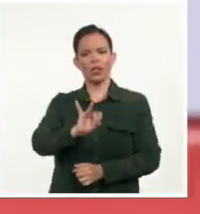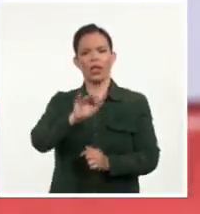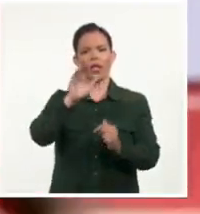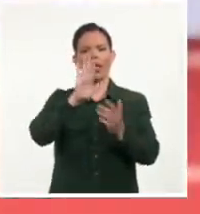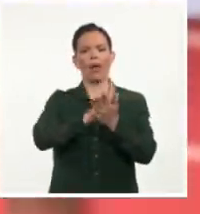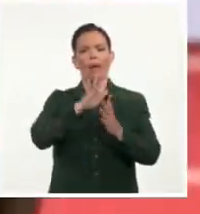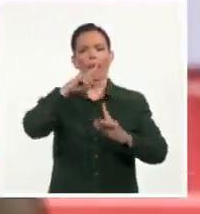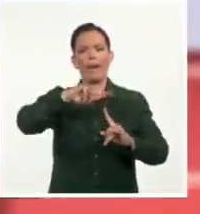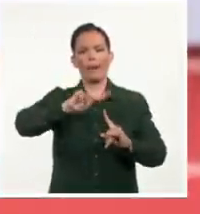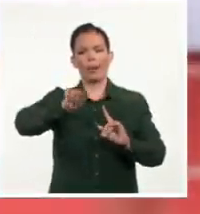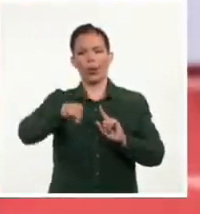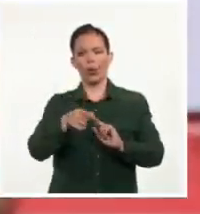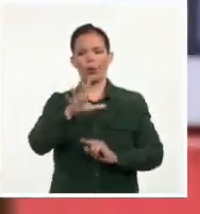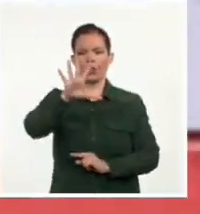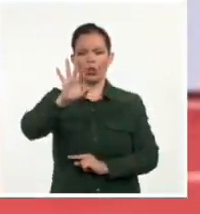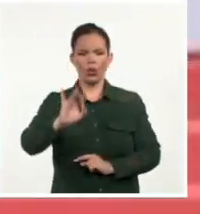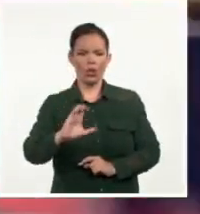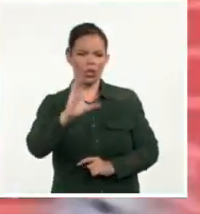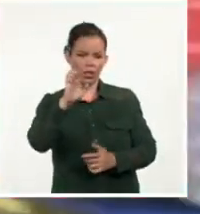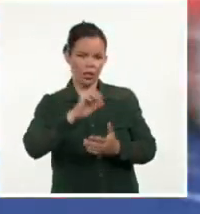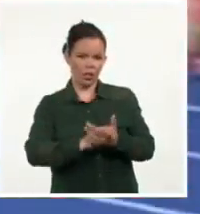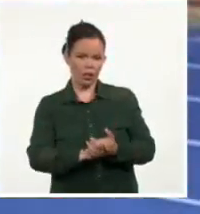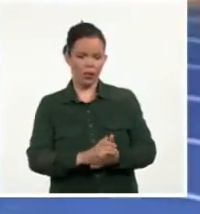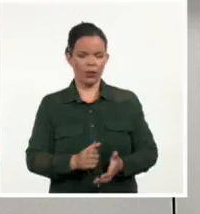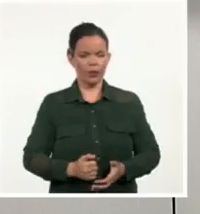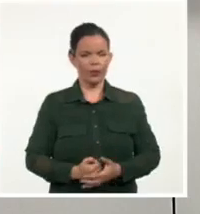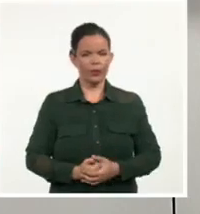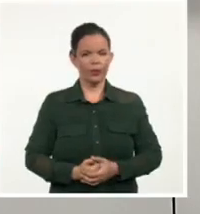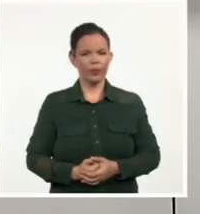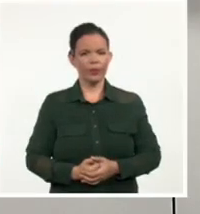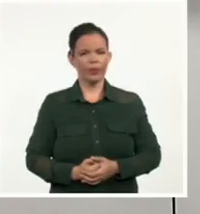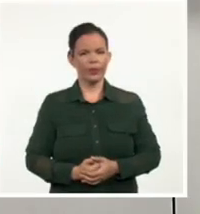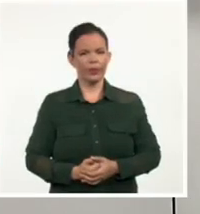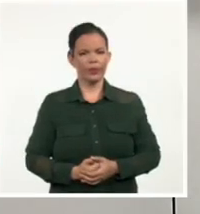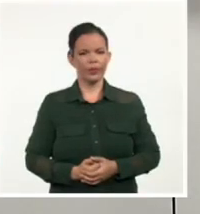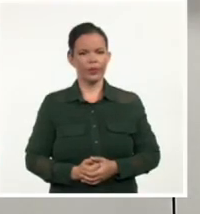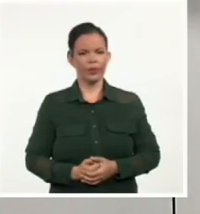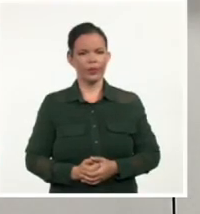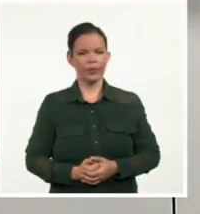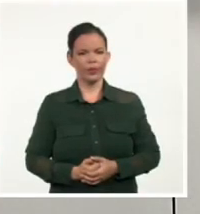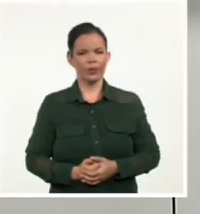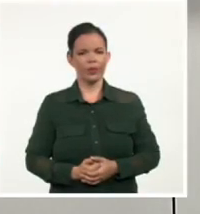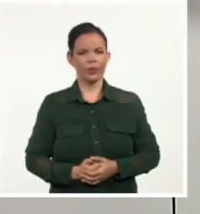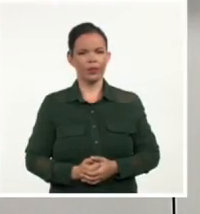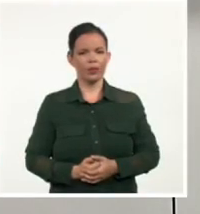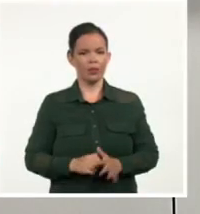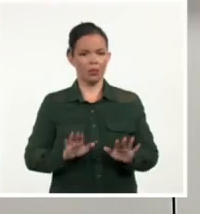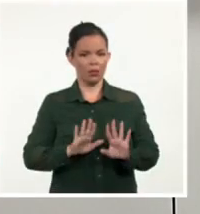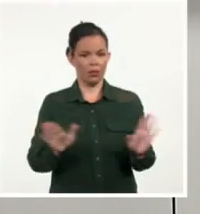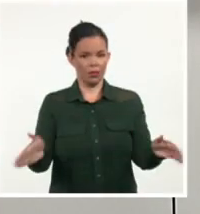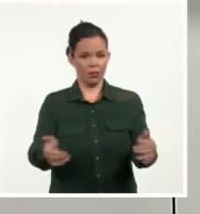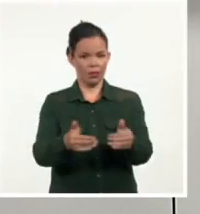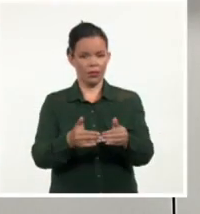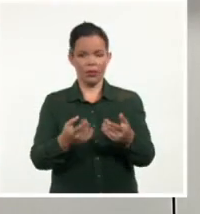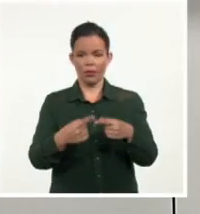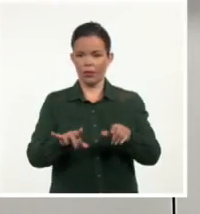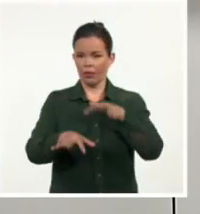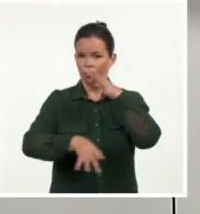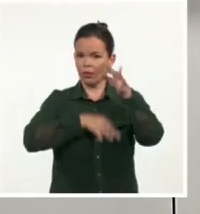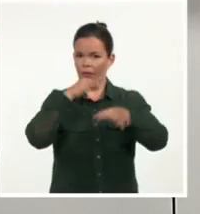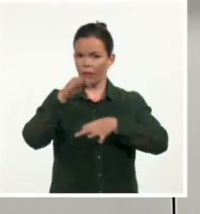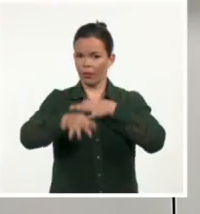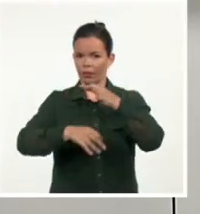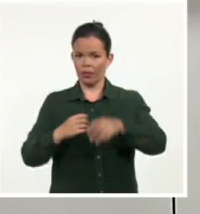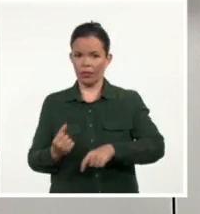en la anterior fase del diamante en lausana en la despedida informamos que tanto el juego de voleibol de cuba italia